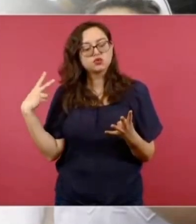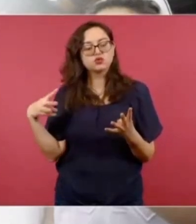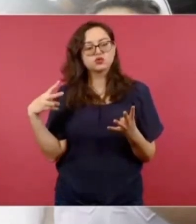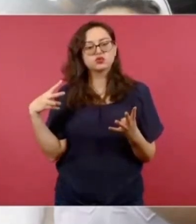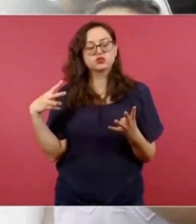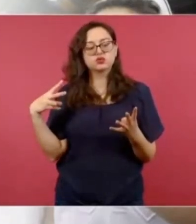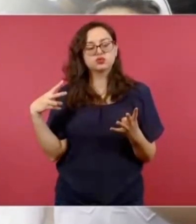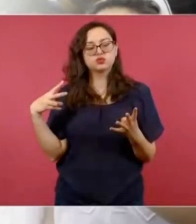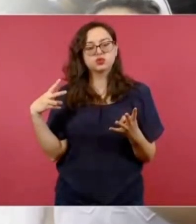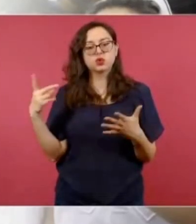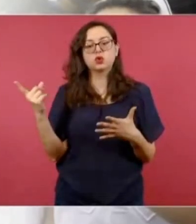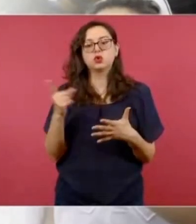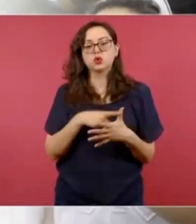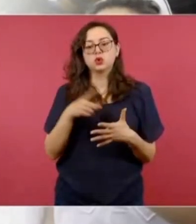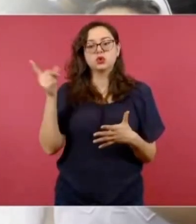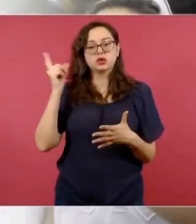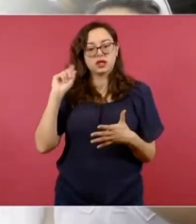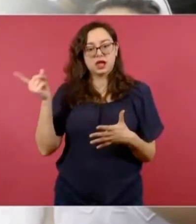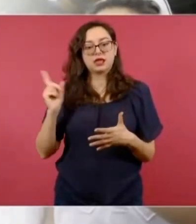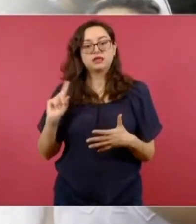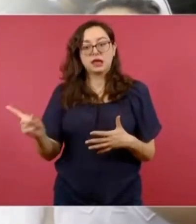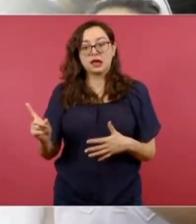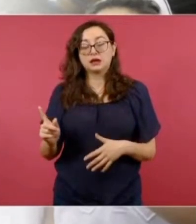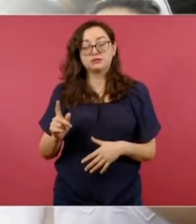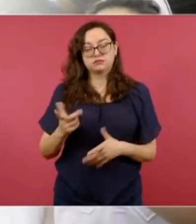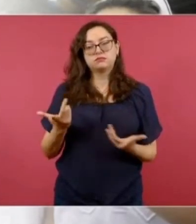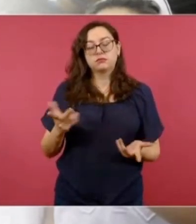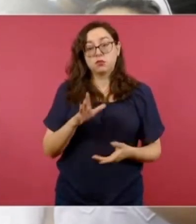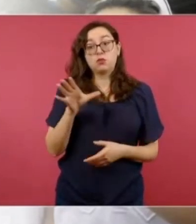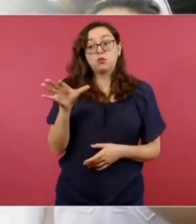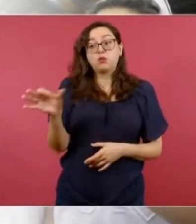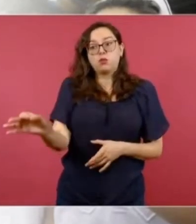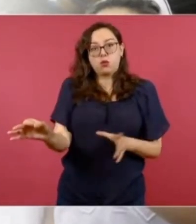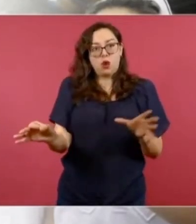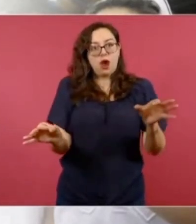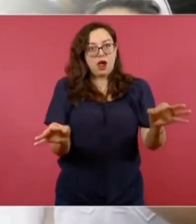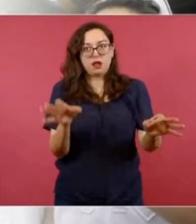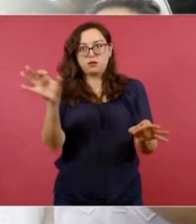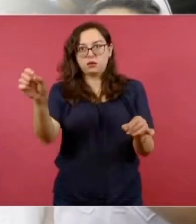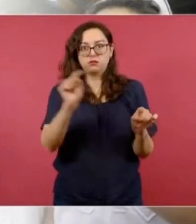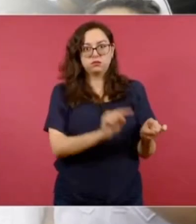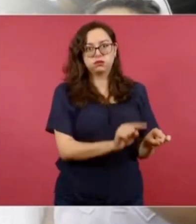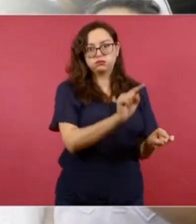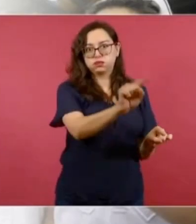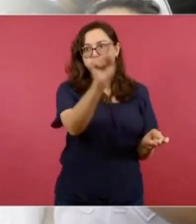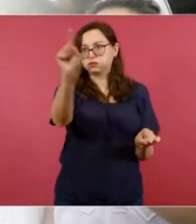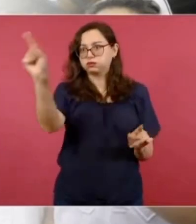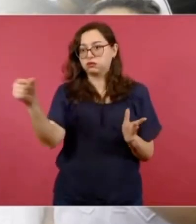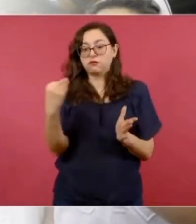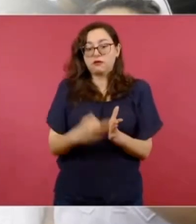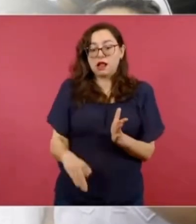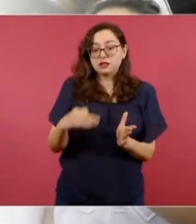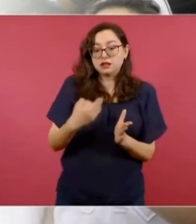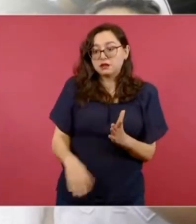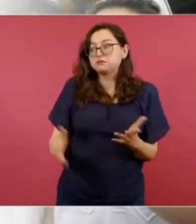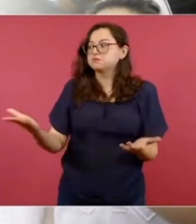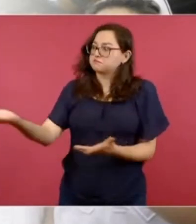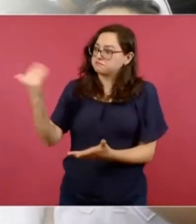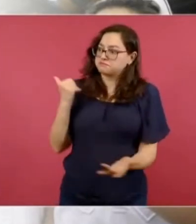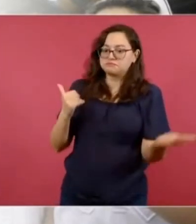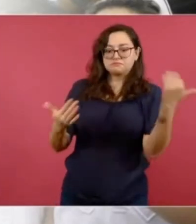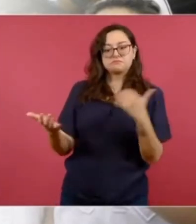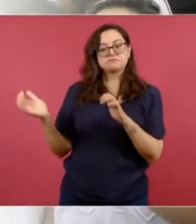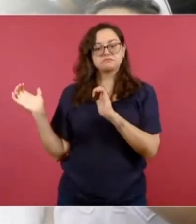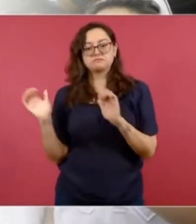también en Zacatecas. Entonces, pues hacer ese llamado a enfermeras, enfermeros que quieran sumarse a el